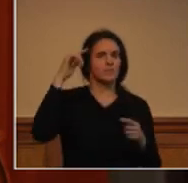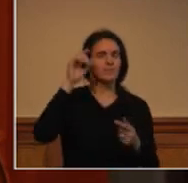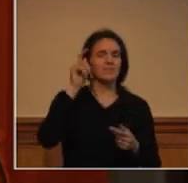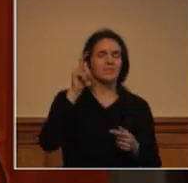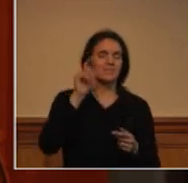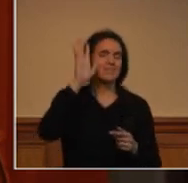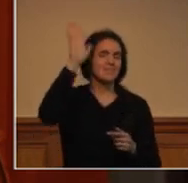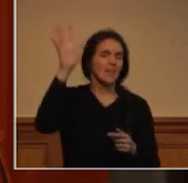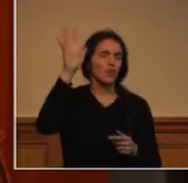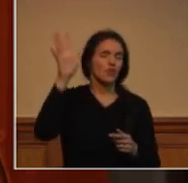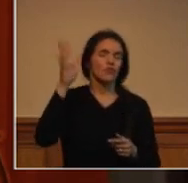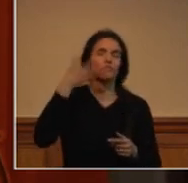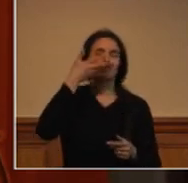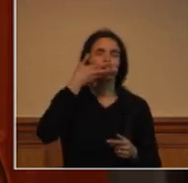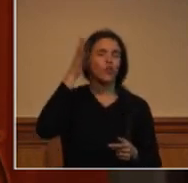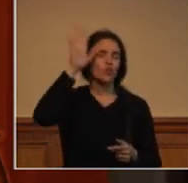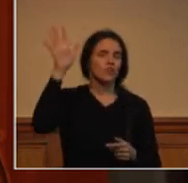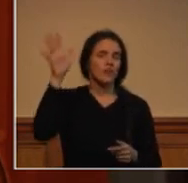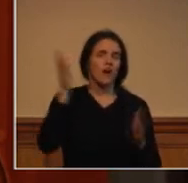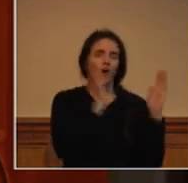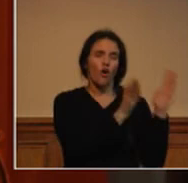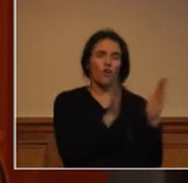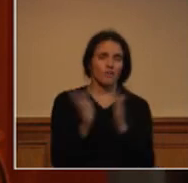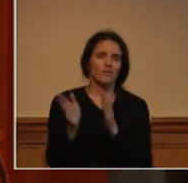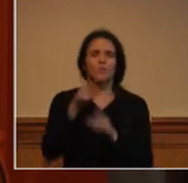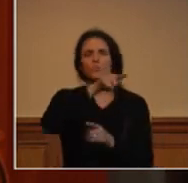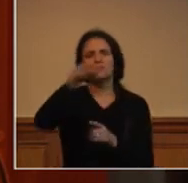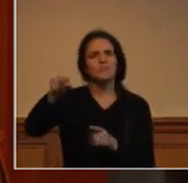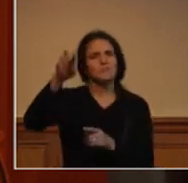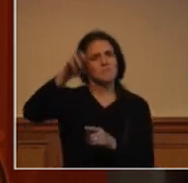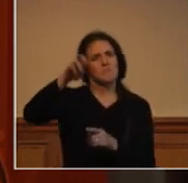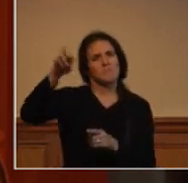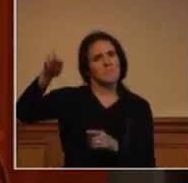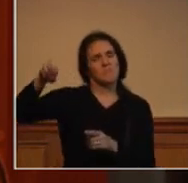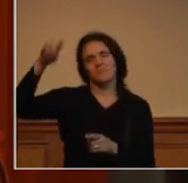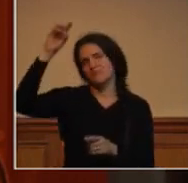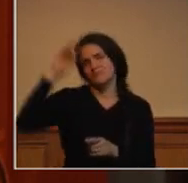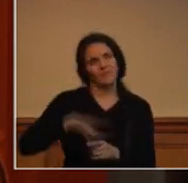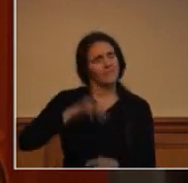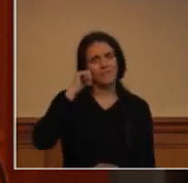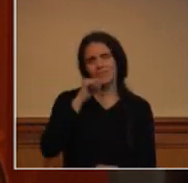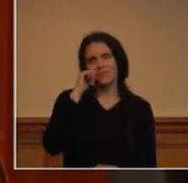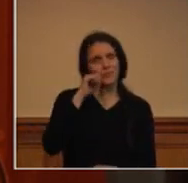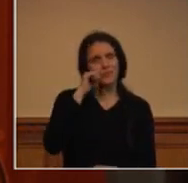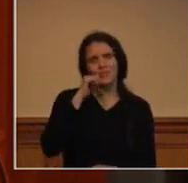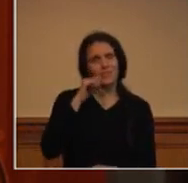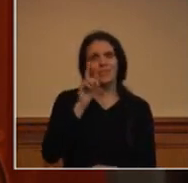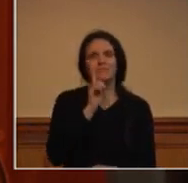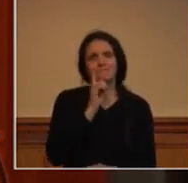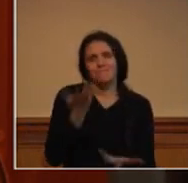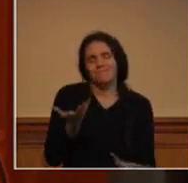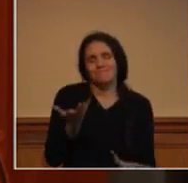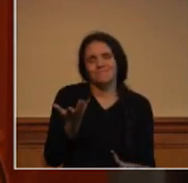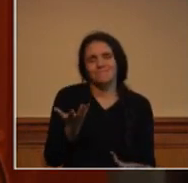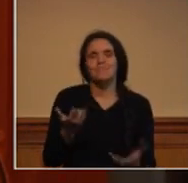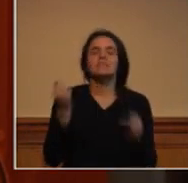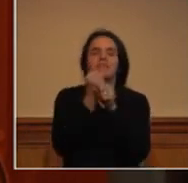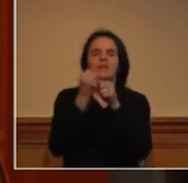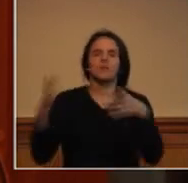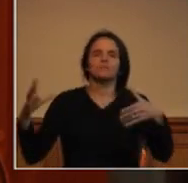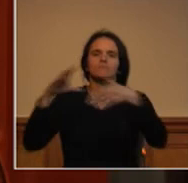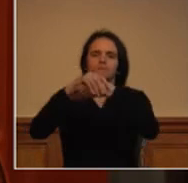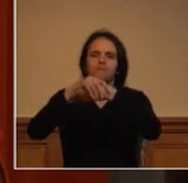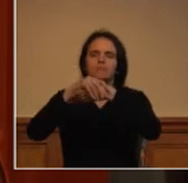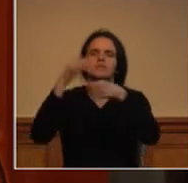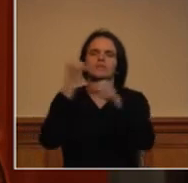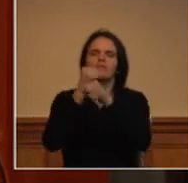es poner orden a algo que ustedes lo tienen ahí en la vida cotidiana. Siempre un trabajo en equipo, siempre